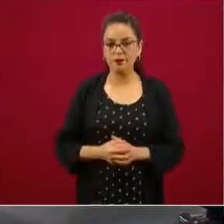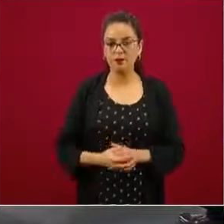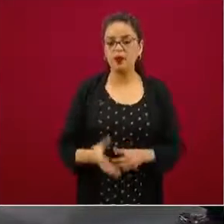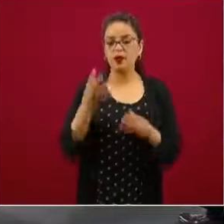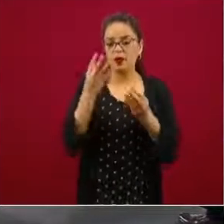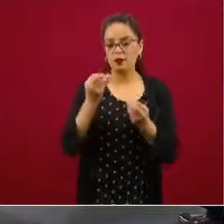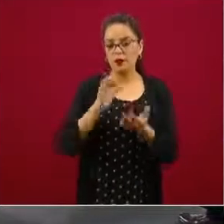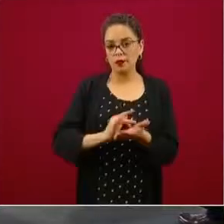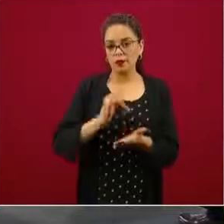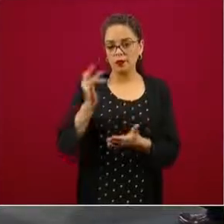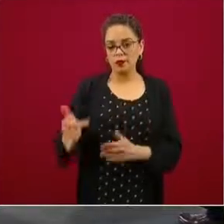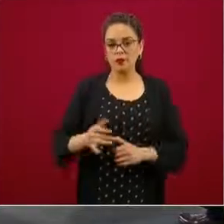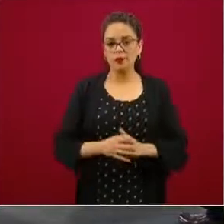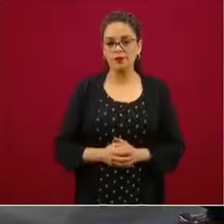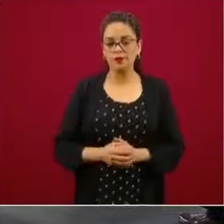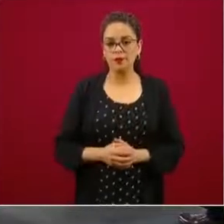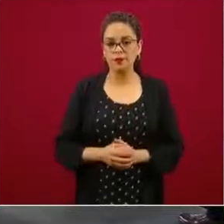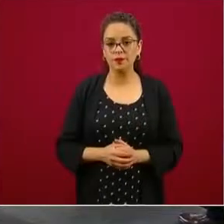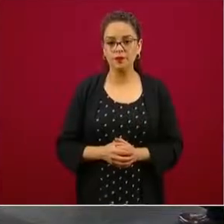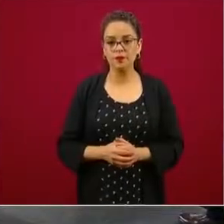gracias.